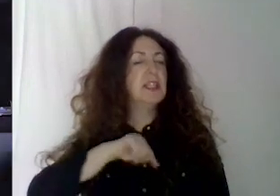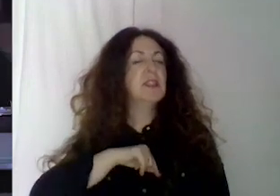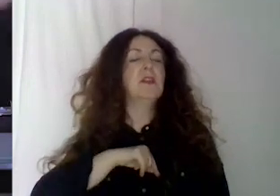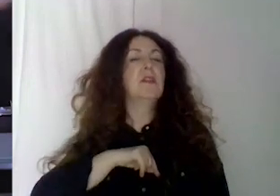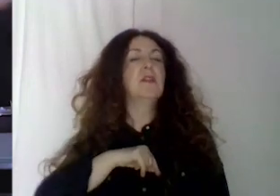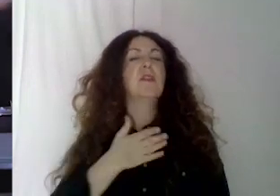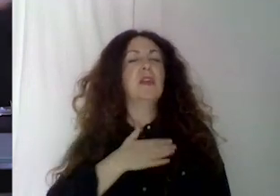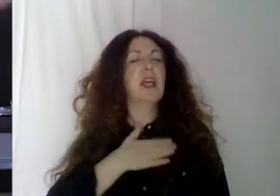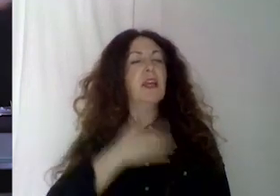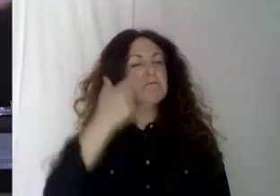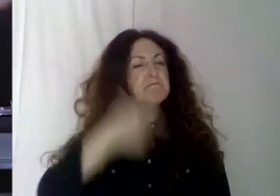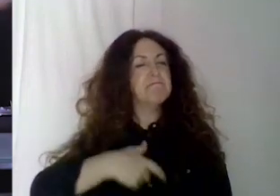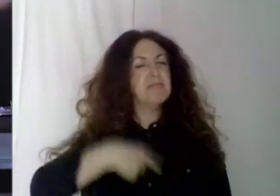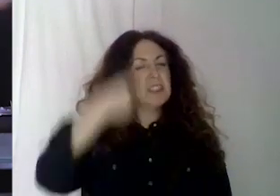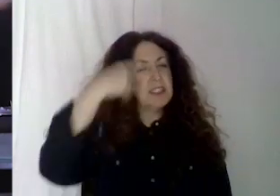Bueno,